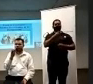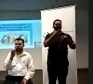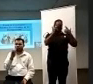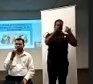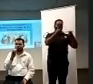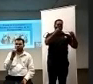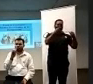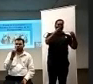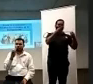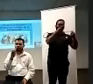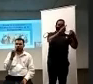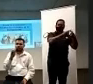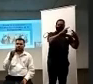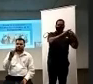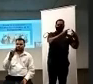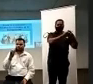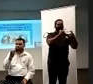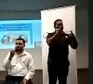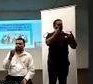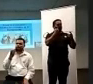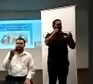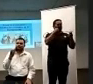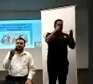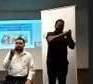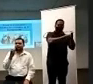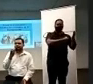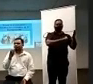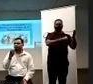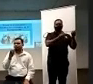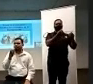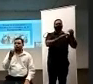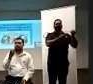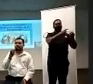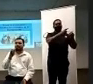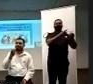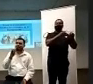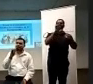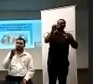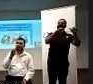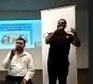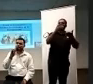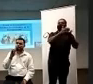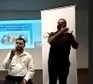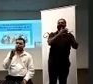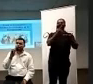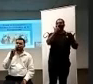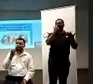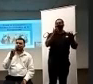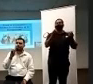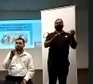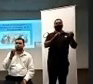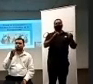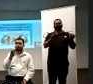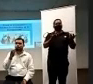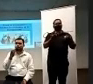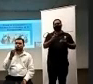También se recomendó que se generen programas